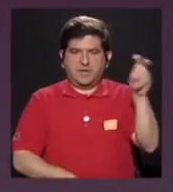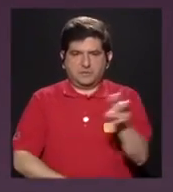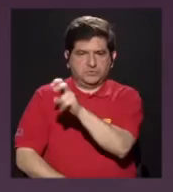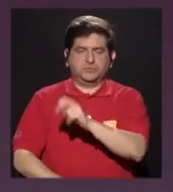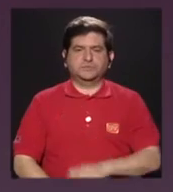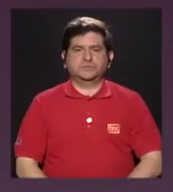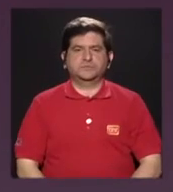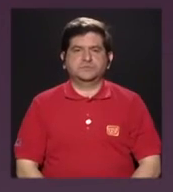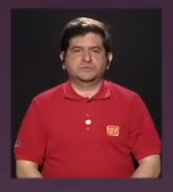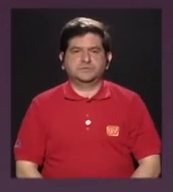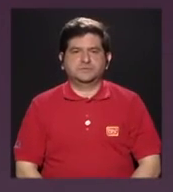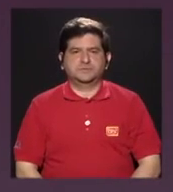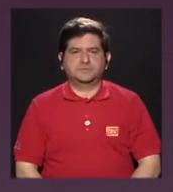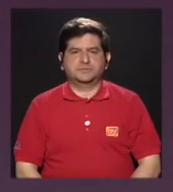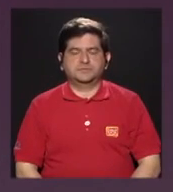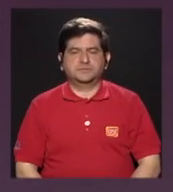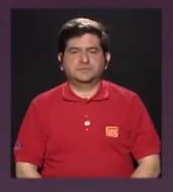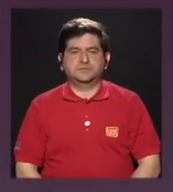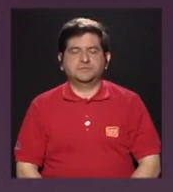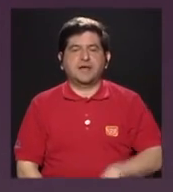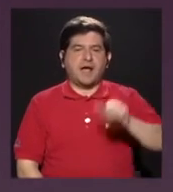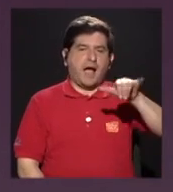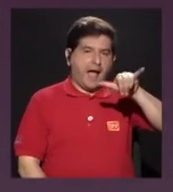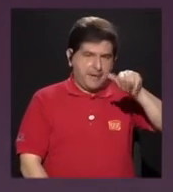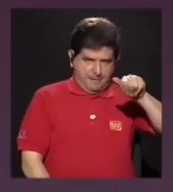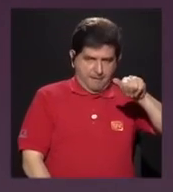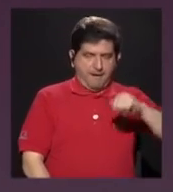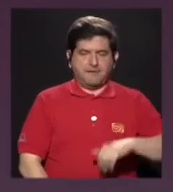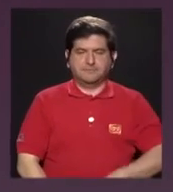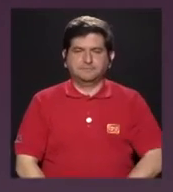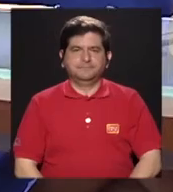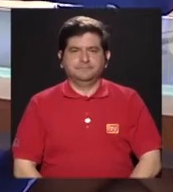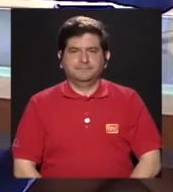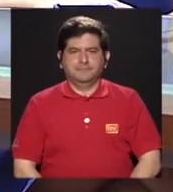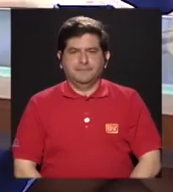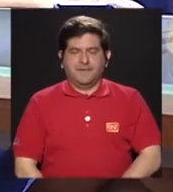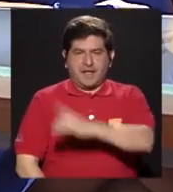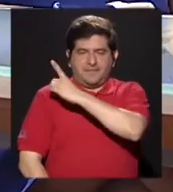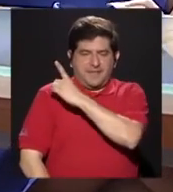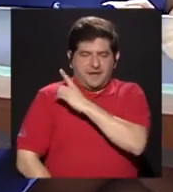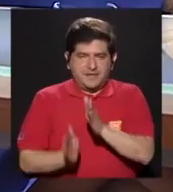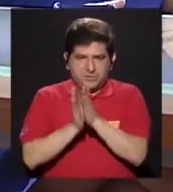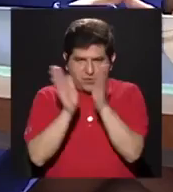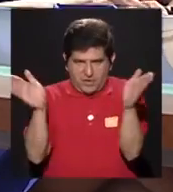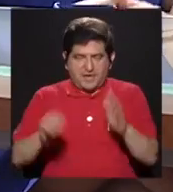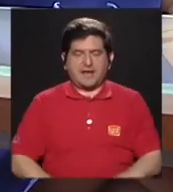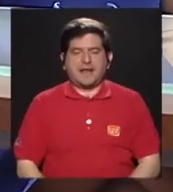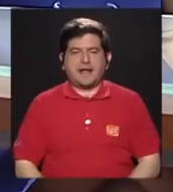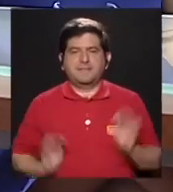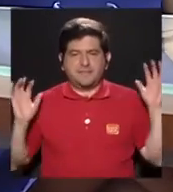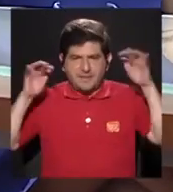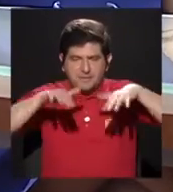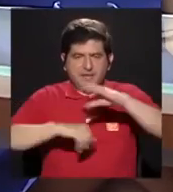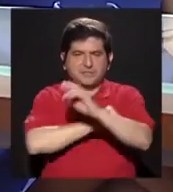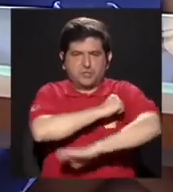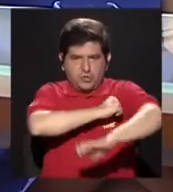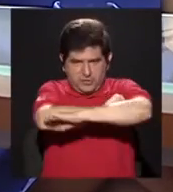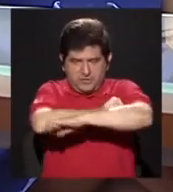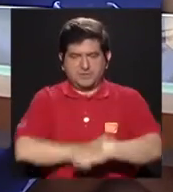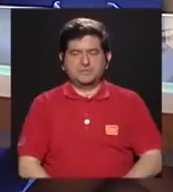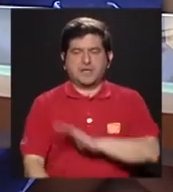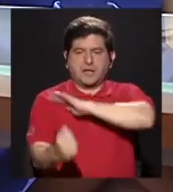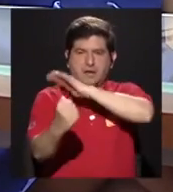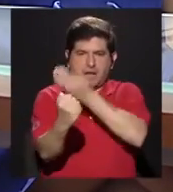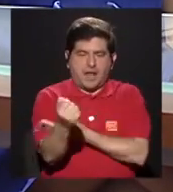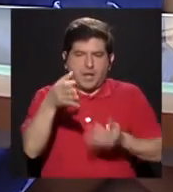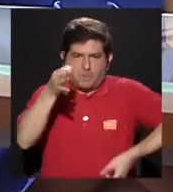está acueductos alcantarillados está la dirección general de migración de extranjería el poder